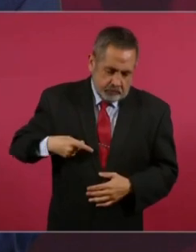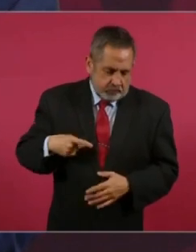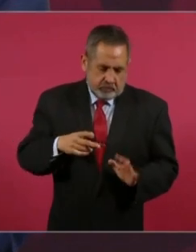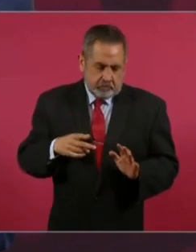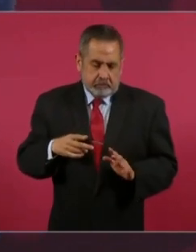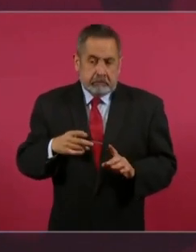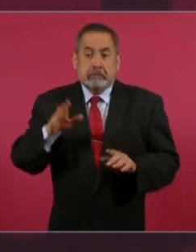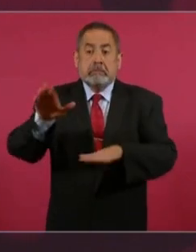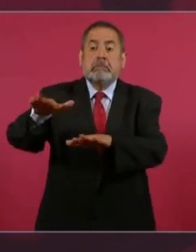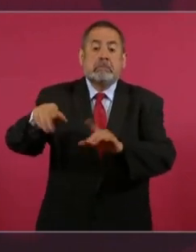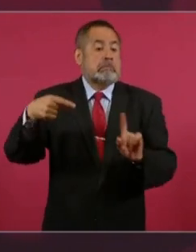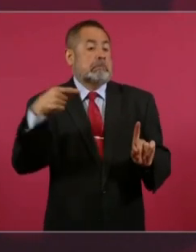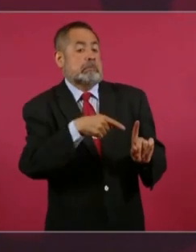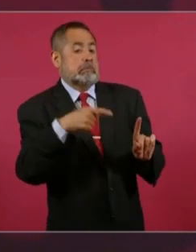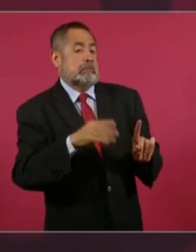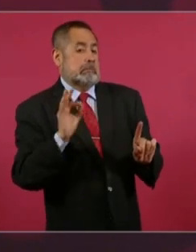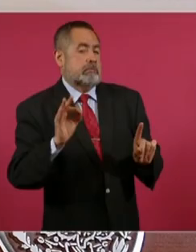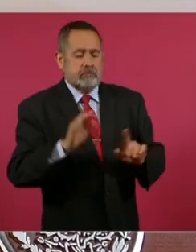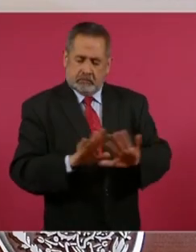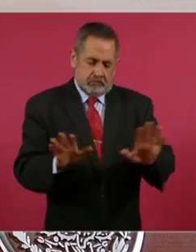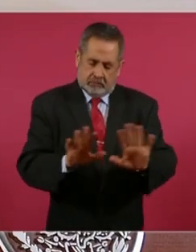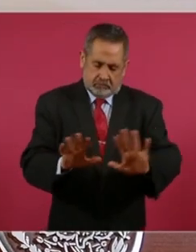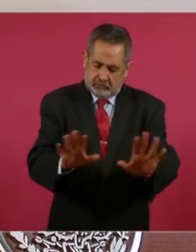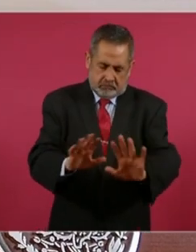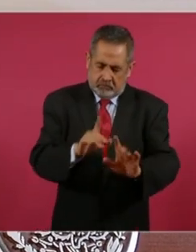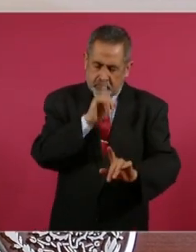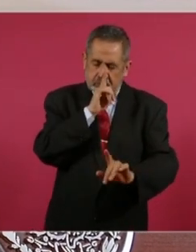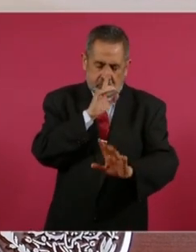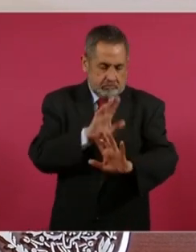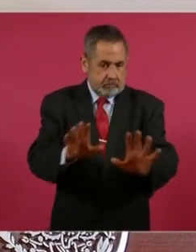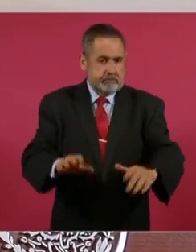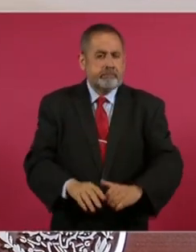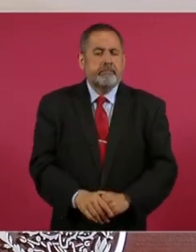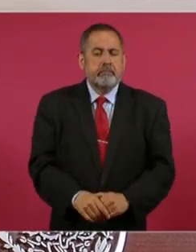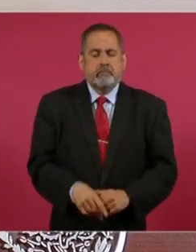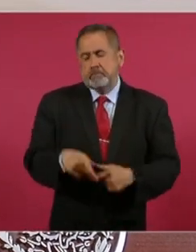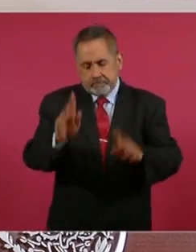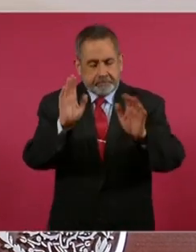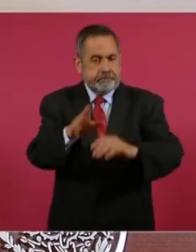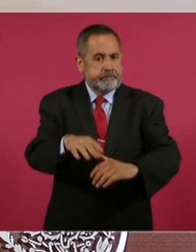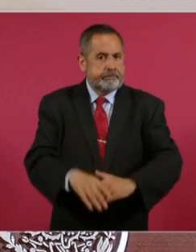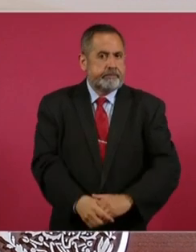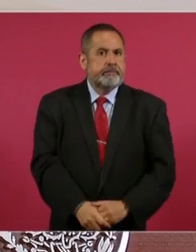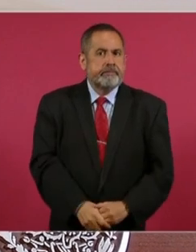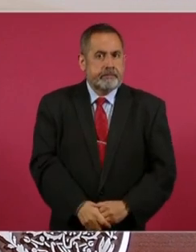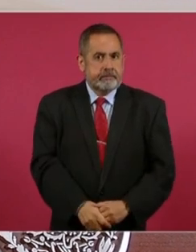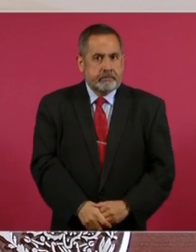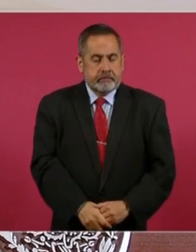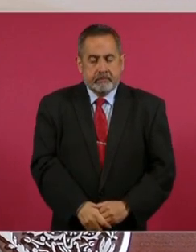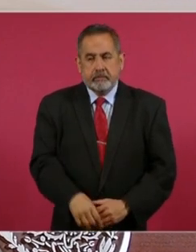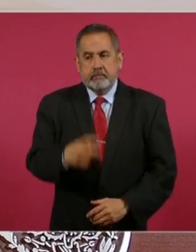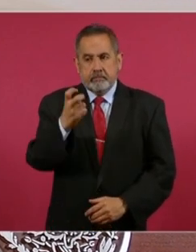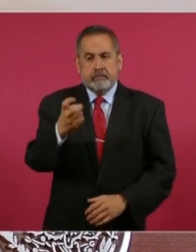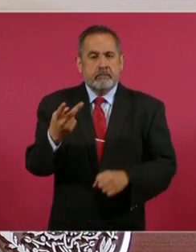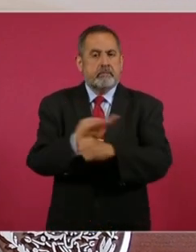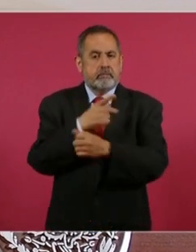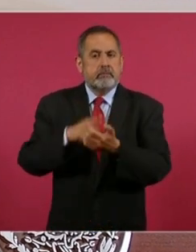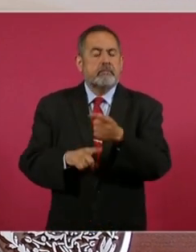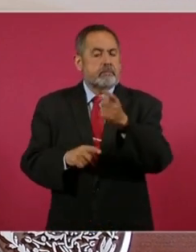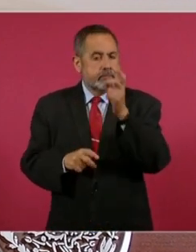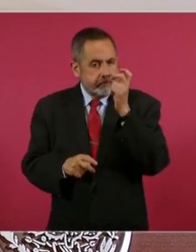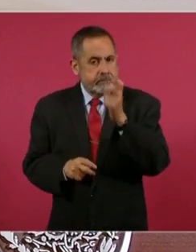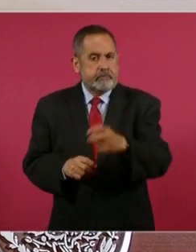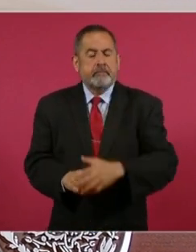Pero en fin, es lo que está pasando,